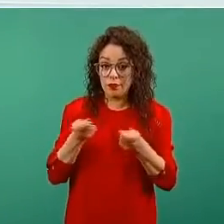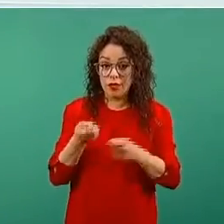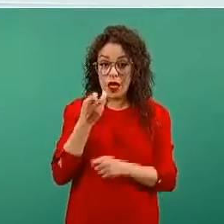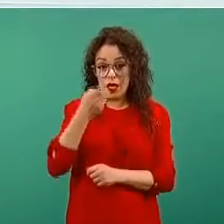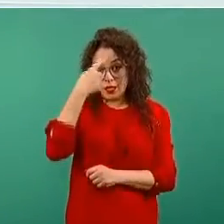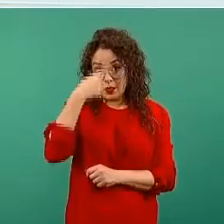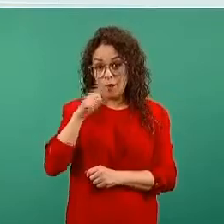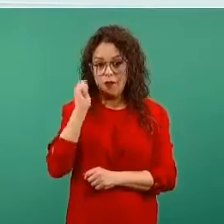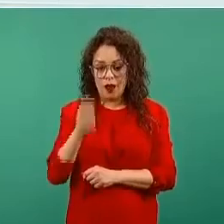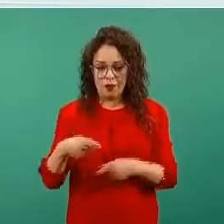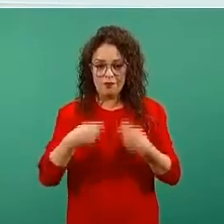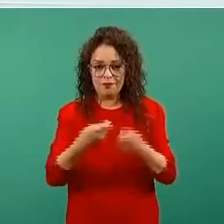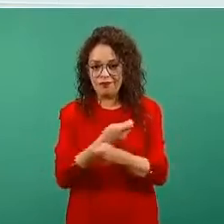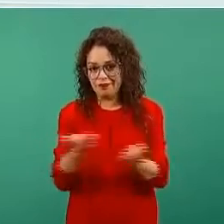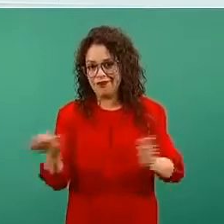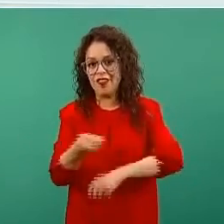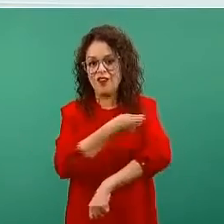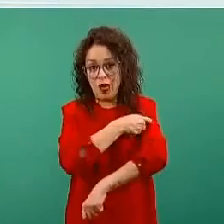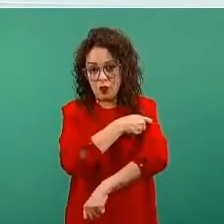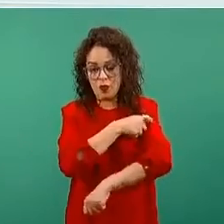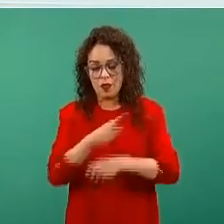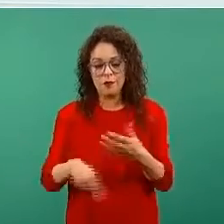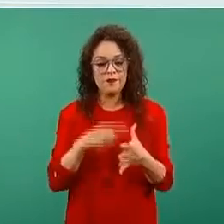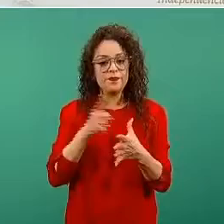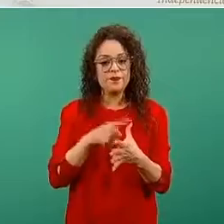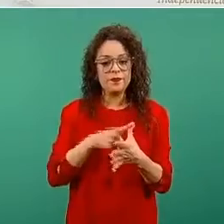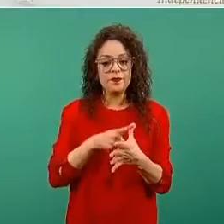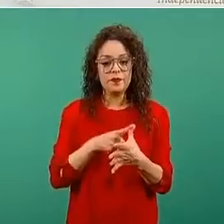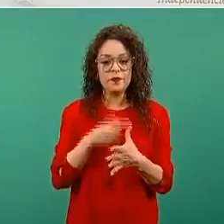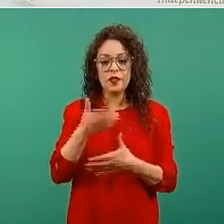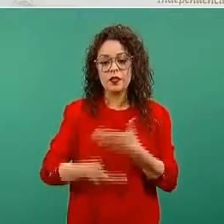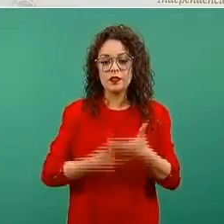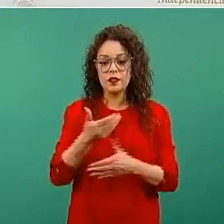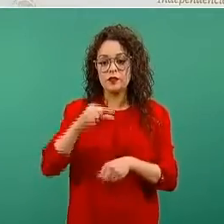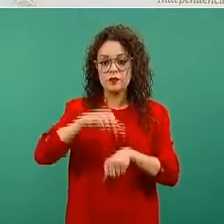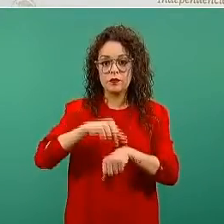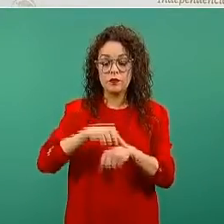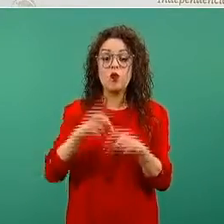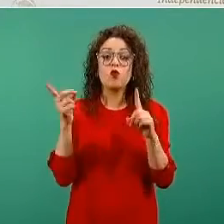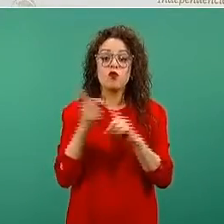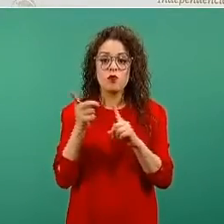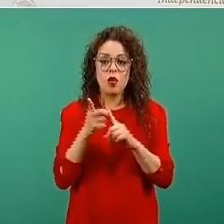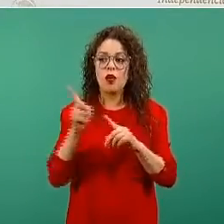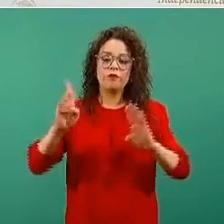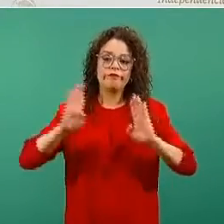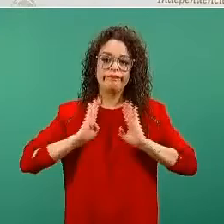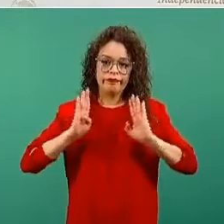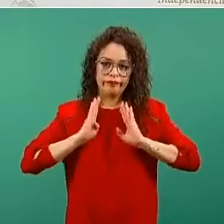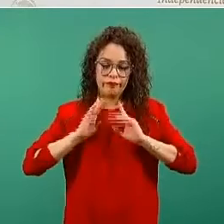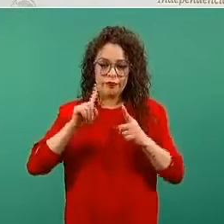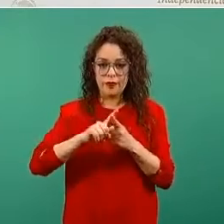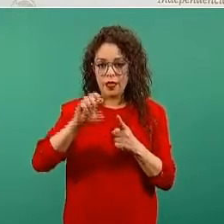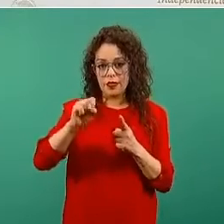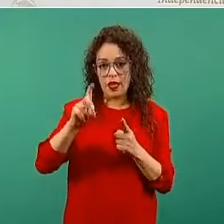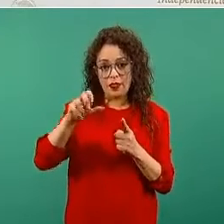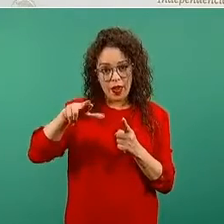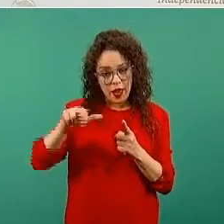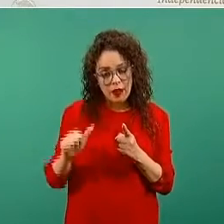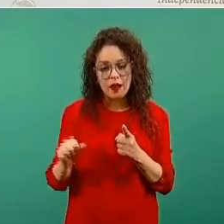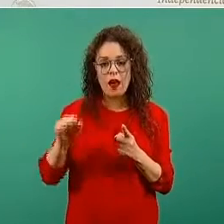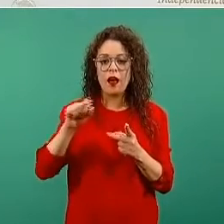de Correcaminos. Desde luego, los servicios médicos de nuestras Fuerzas Armadas, tanto la Secretaría de la Defensa